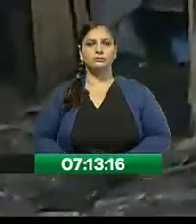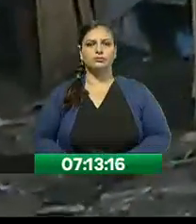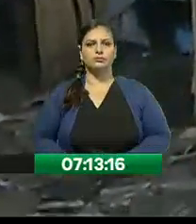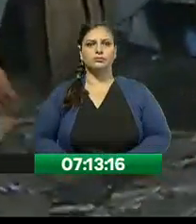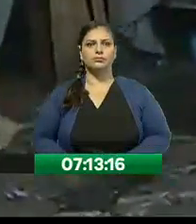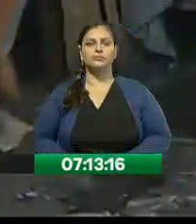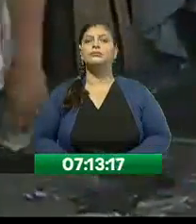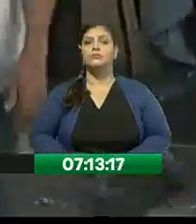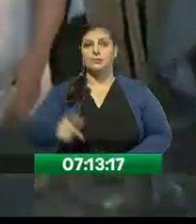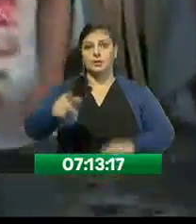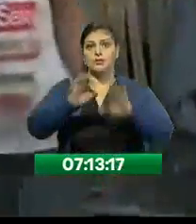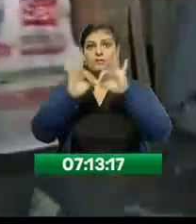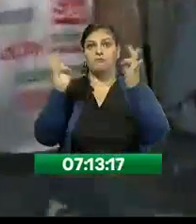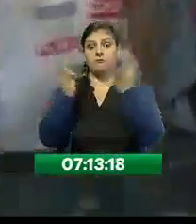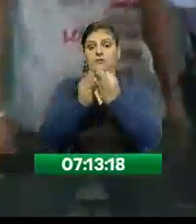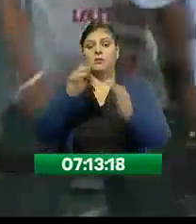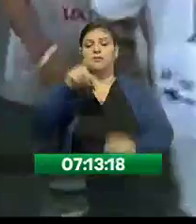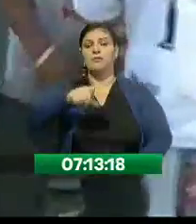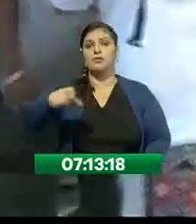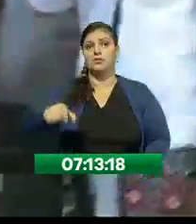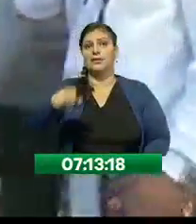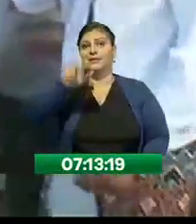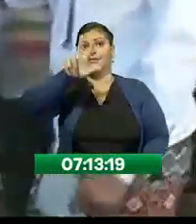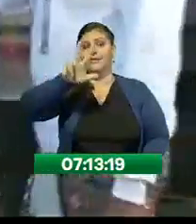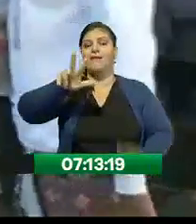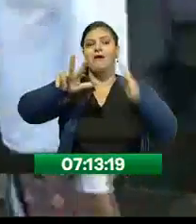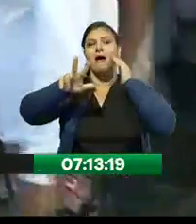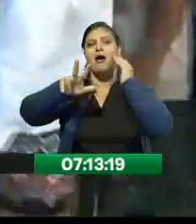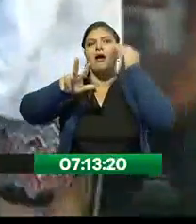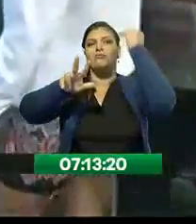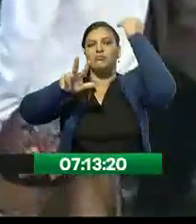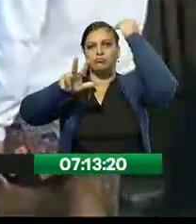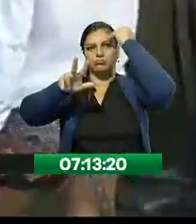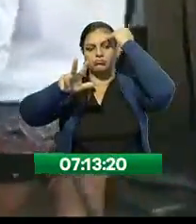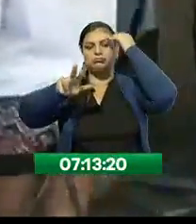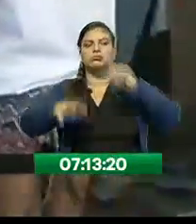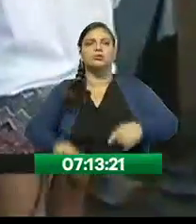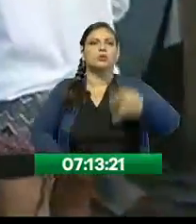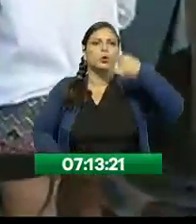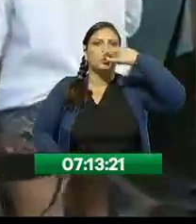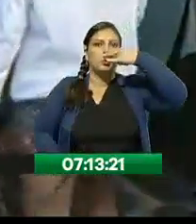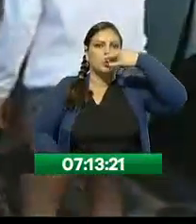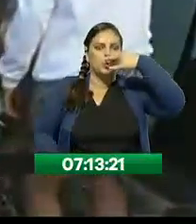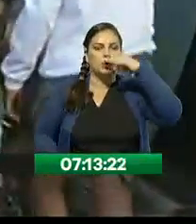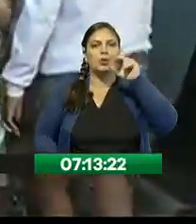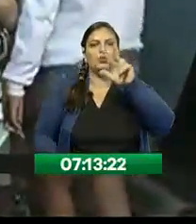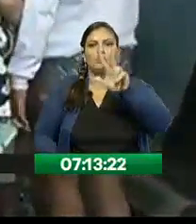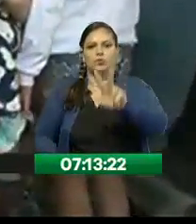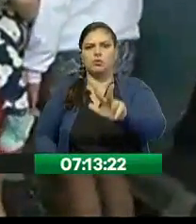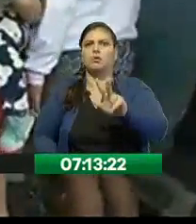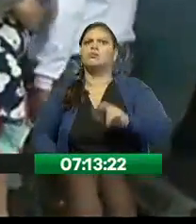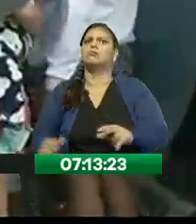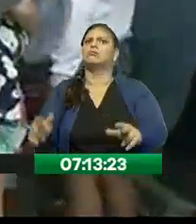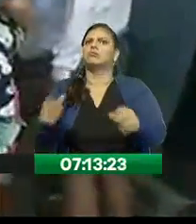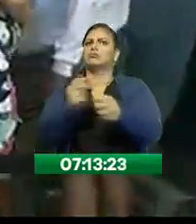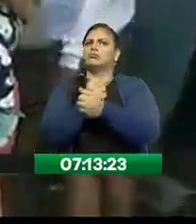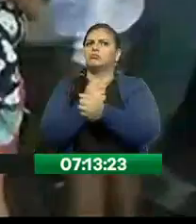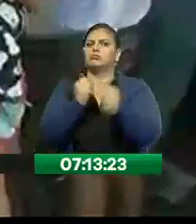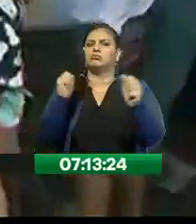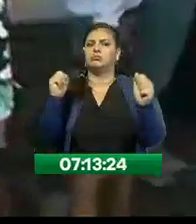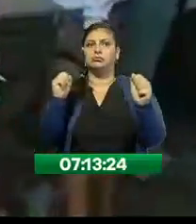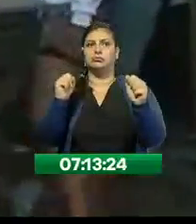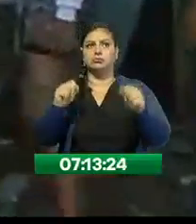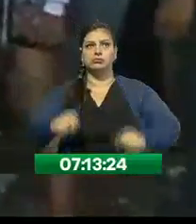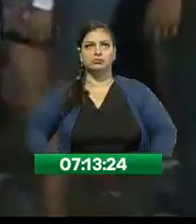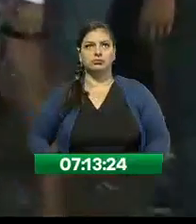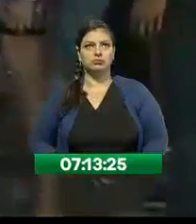adultos y tres niños, resultaron ilesos al momento de esta colisión.